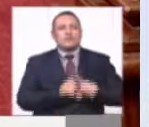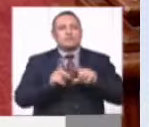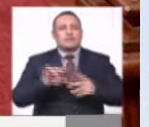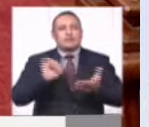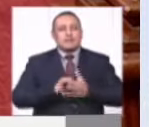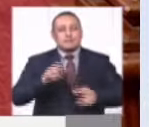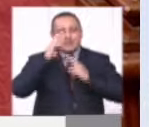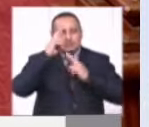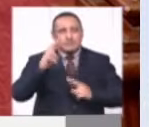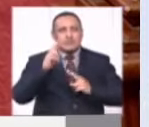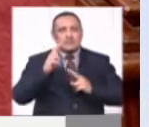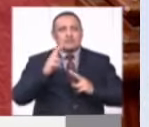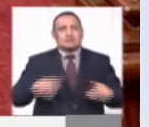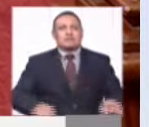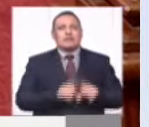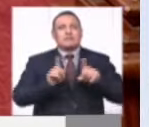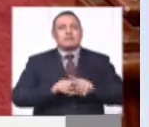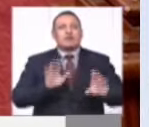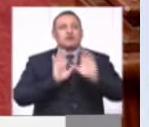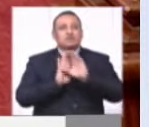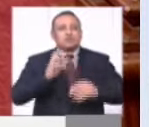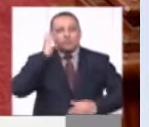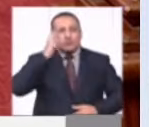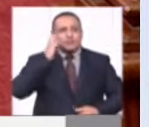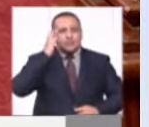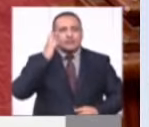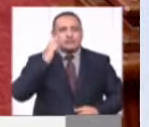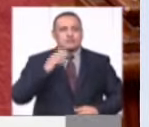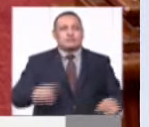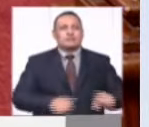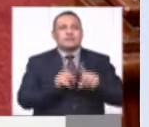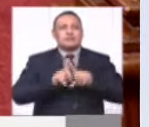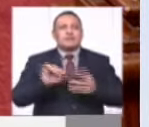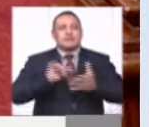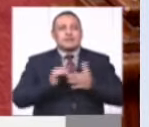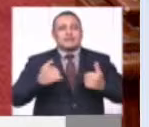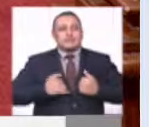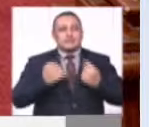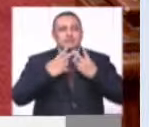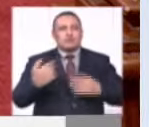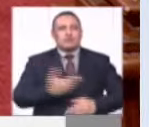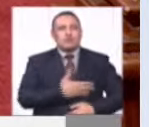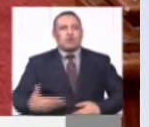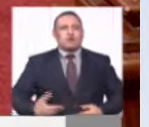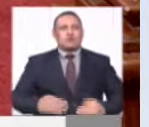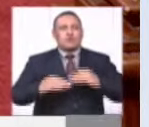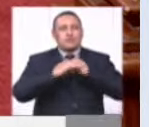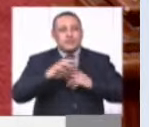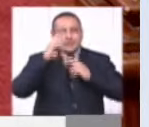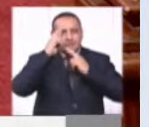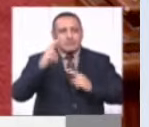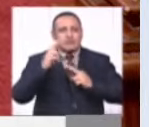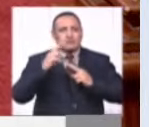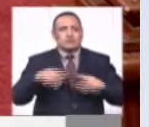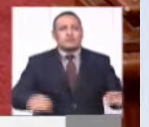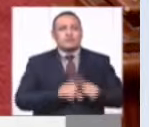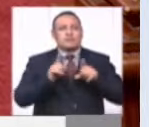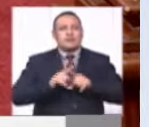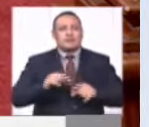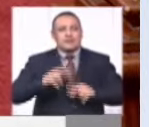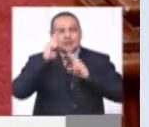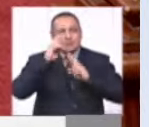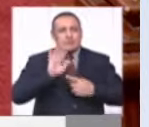va a respetar la Constitución. Este es un gobierno demócrata que